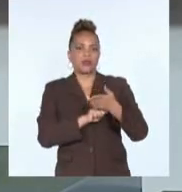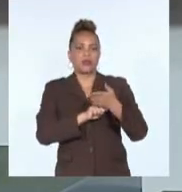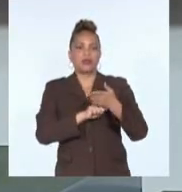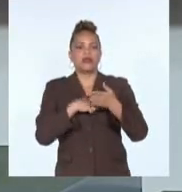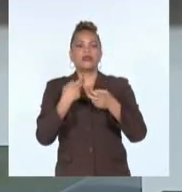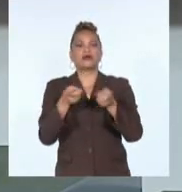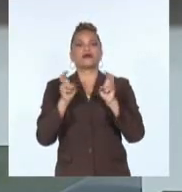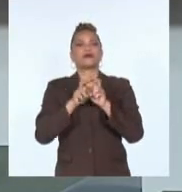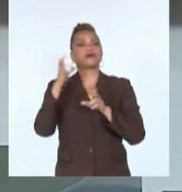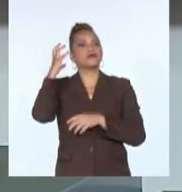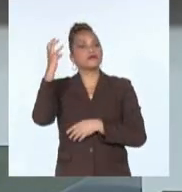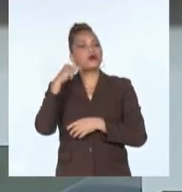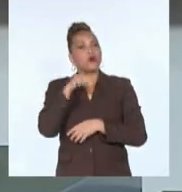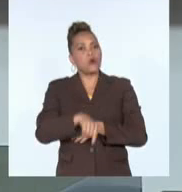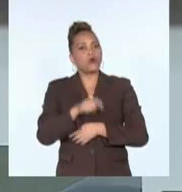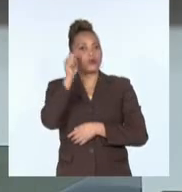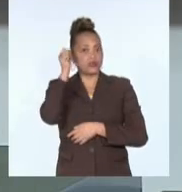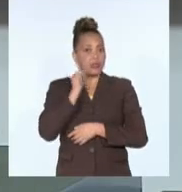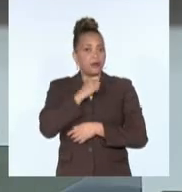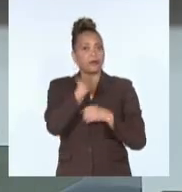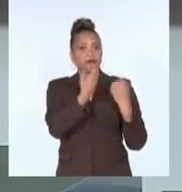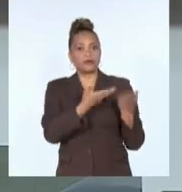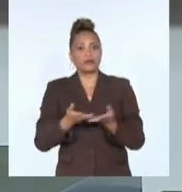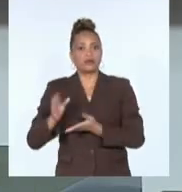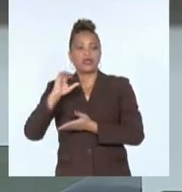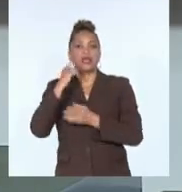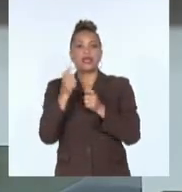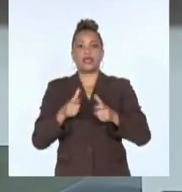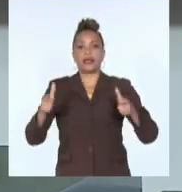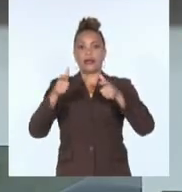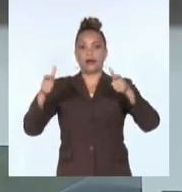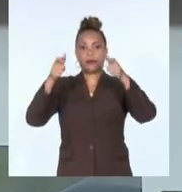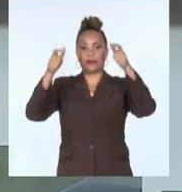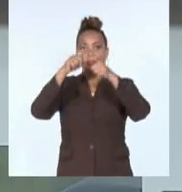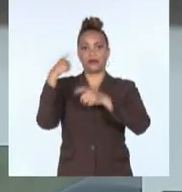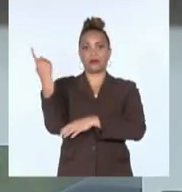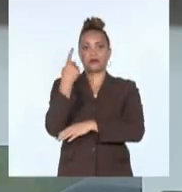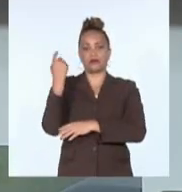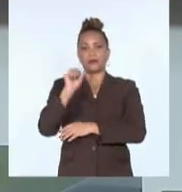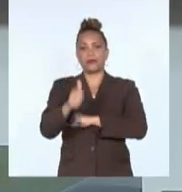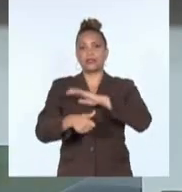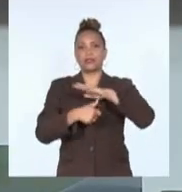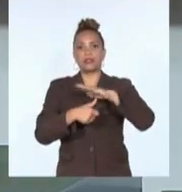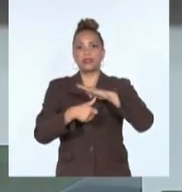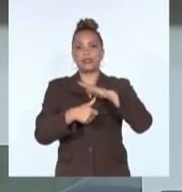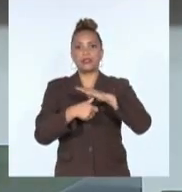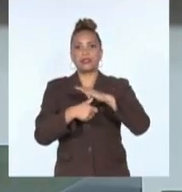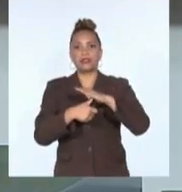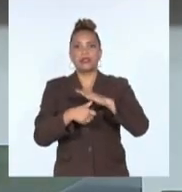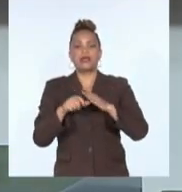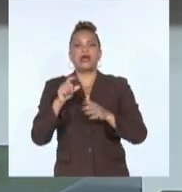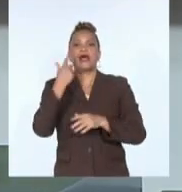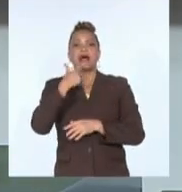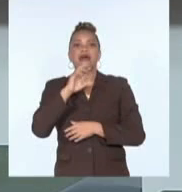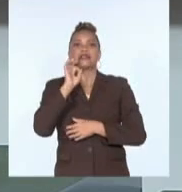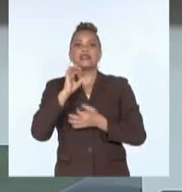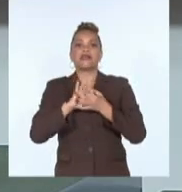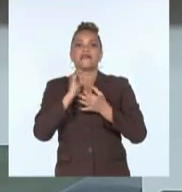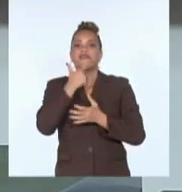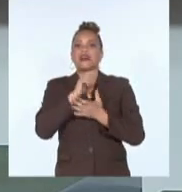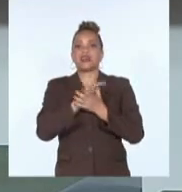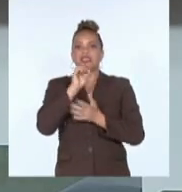Consejo de Estado, recibió este sábado en el Capitolio Nacional a la presidenta del Parlamento de Azerbaiyán, Mili